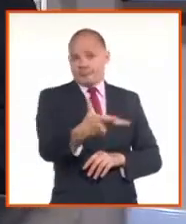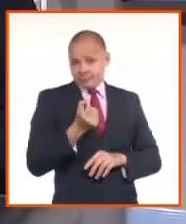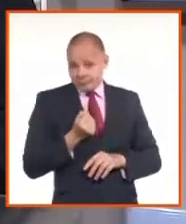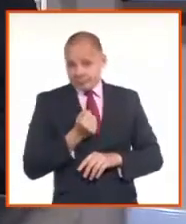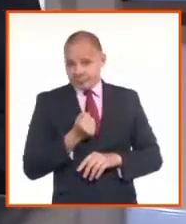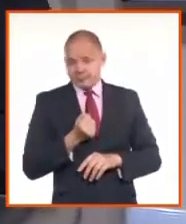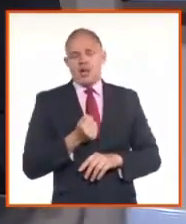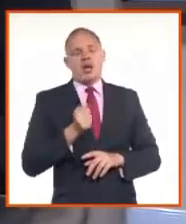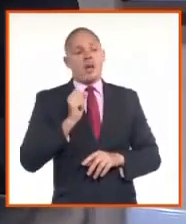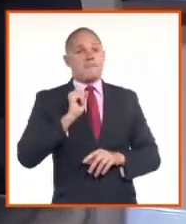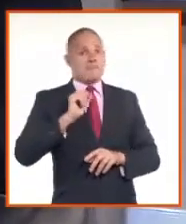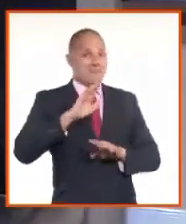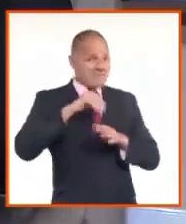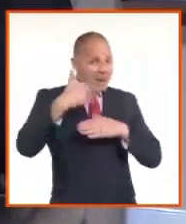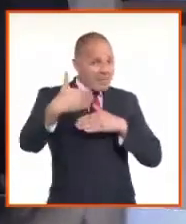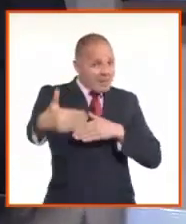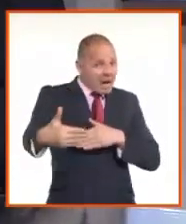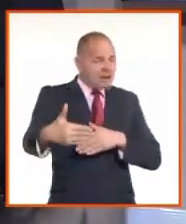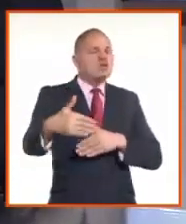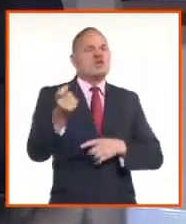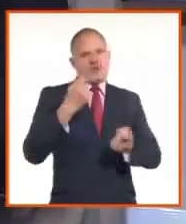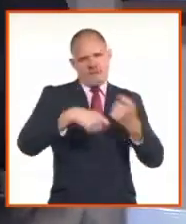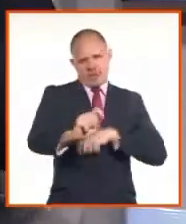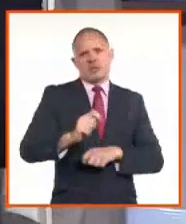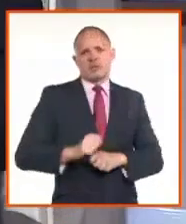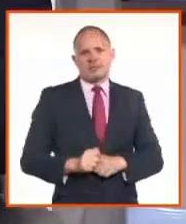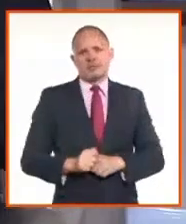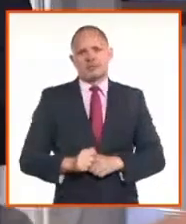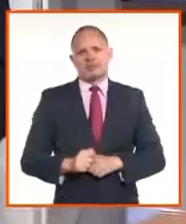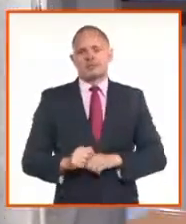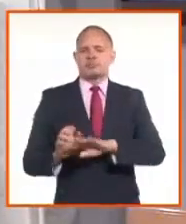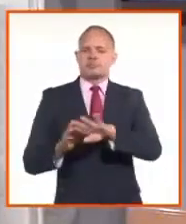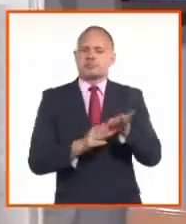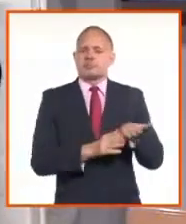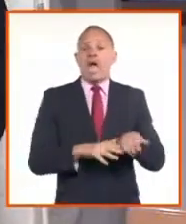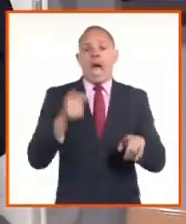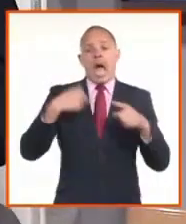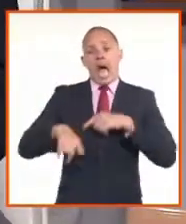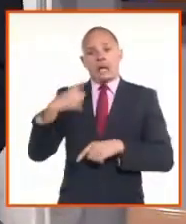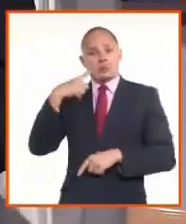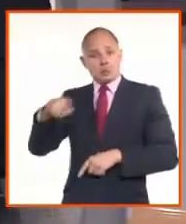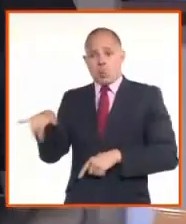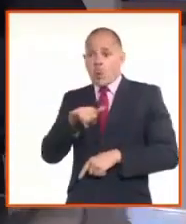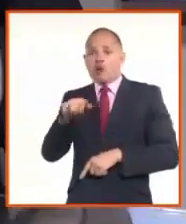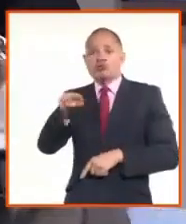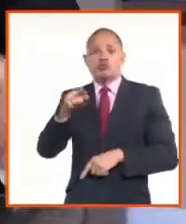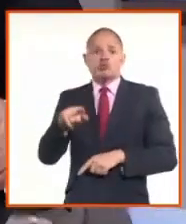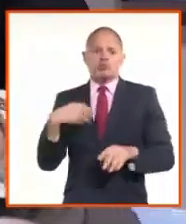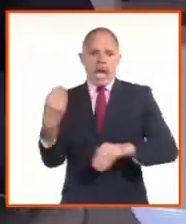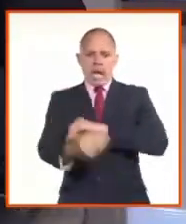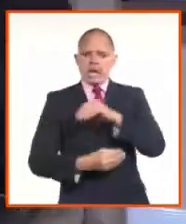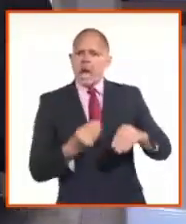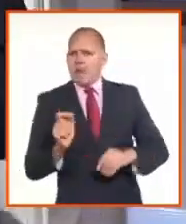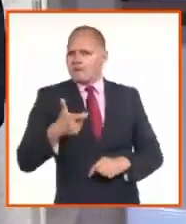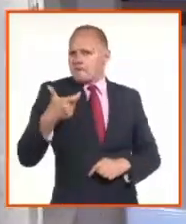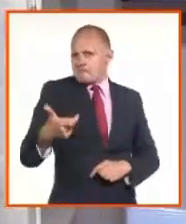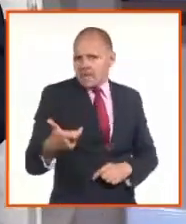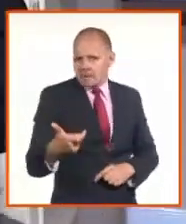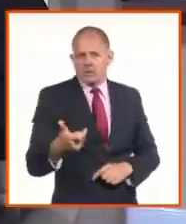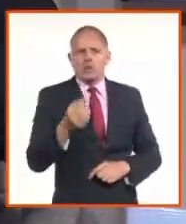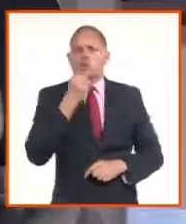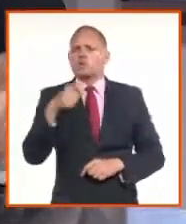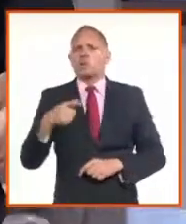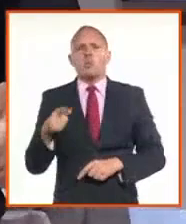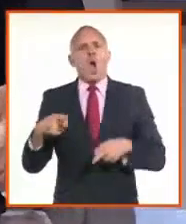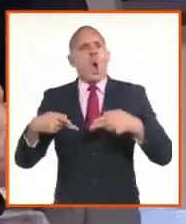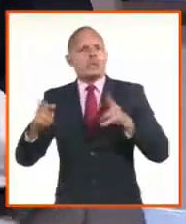canje la divisa tienes pesos porque consumos en pesos bajó un hotel va a comprar un paquete de texas comprar combustible para la